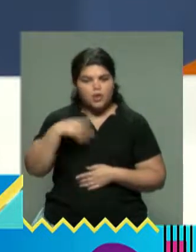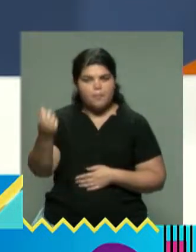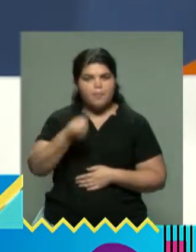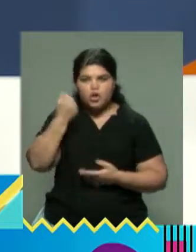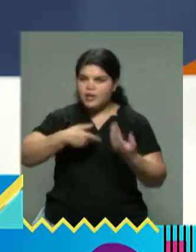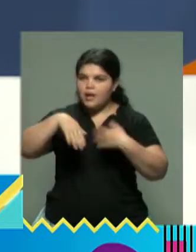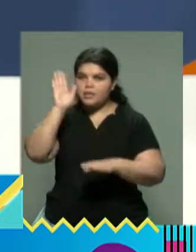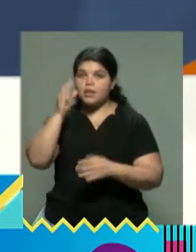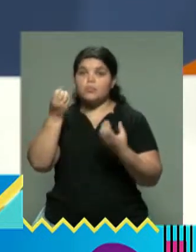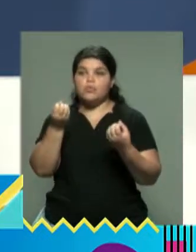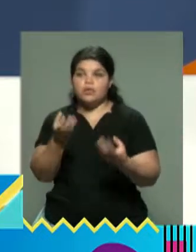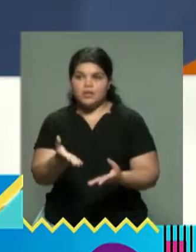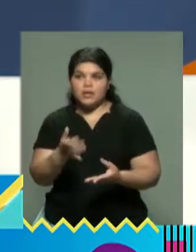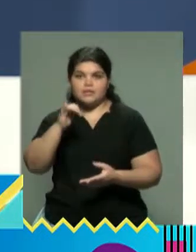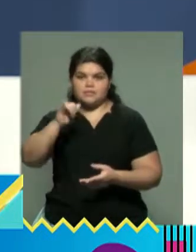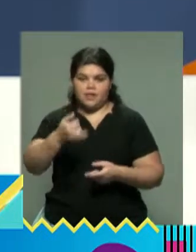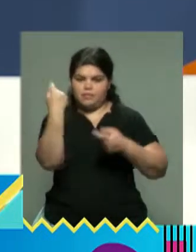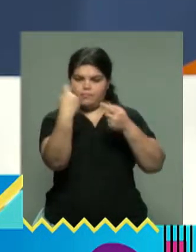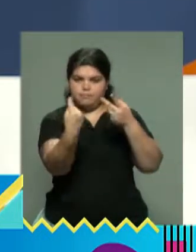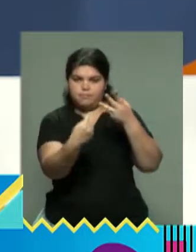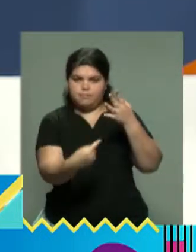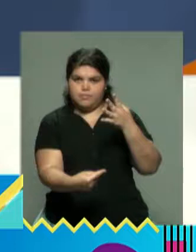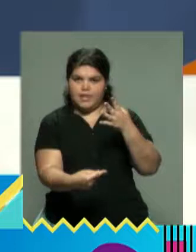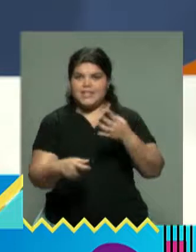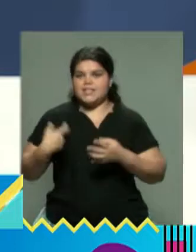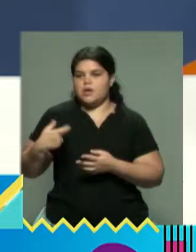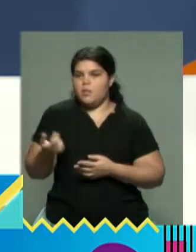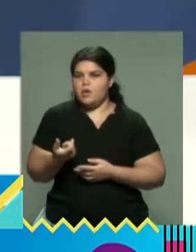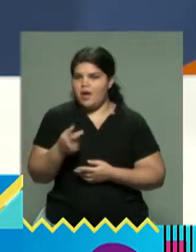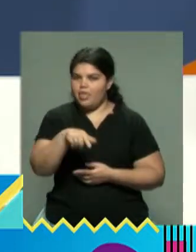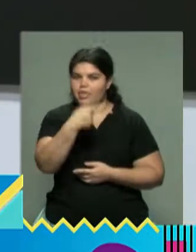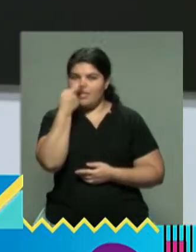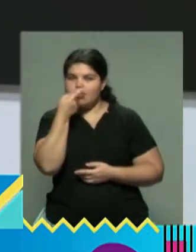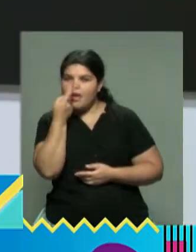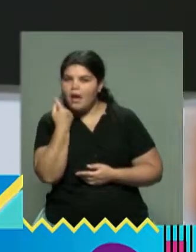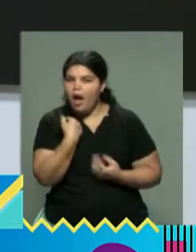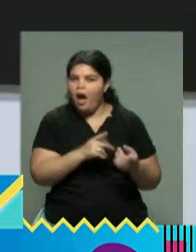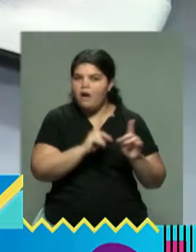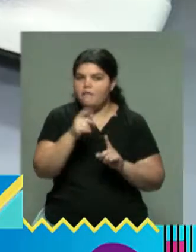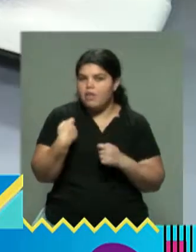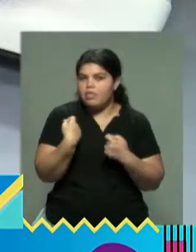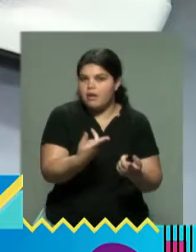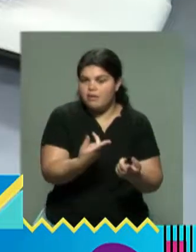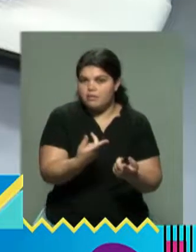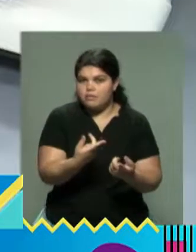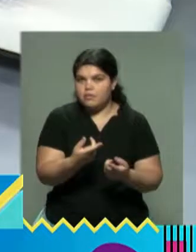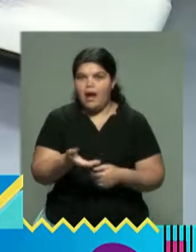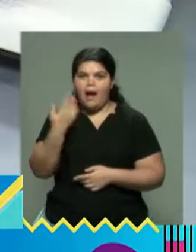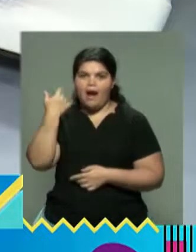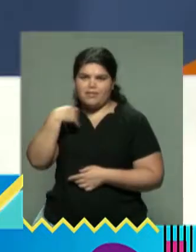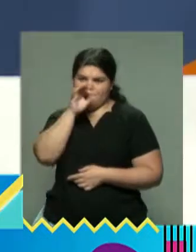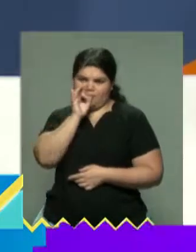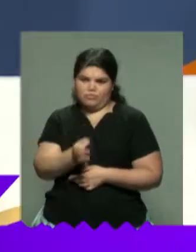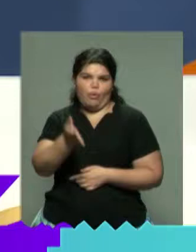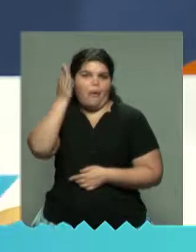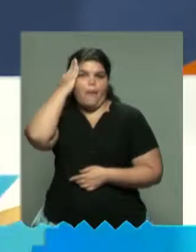dado cuenta que hay un abanico a donde las aseguradoras les interesa también eso. En un momento no existía esa cultura